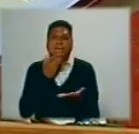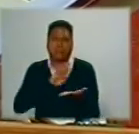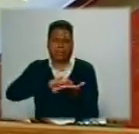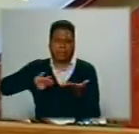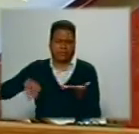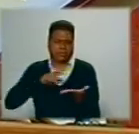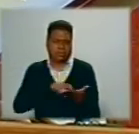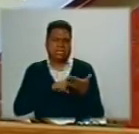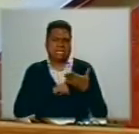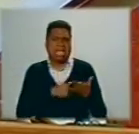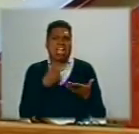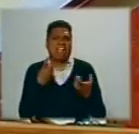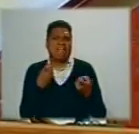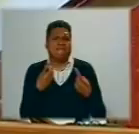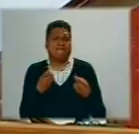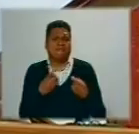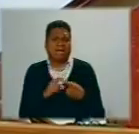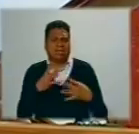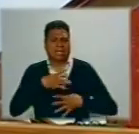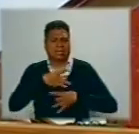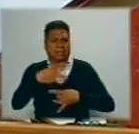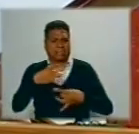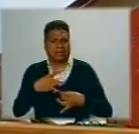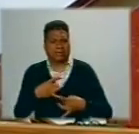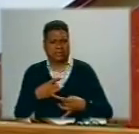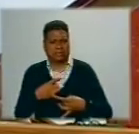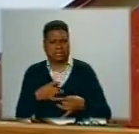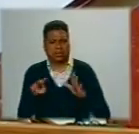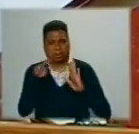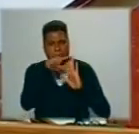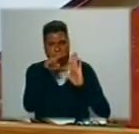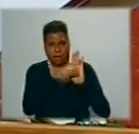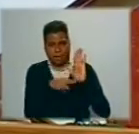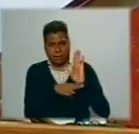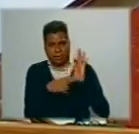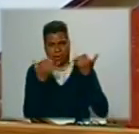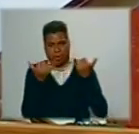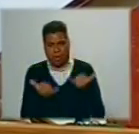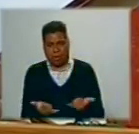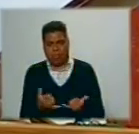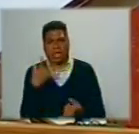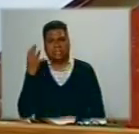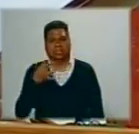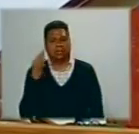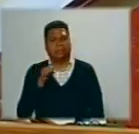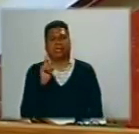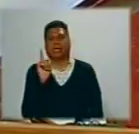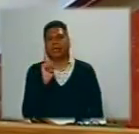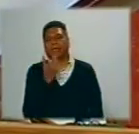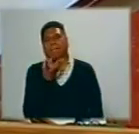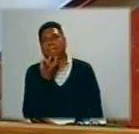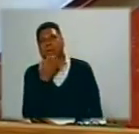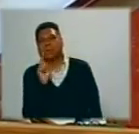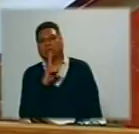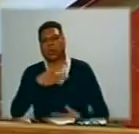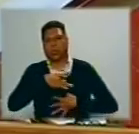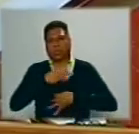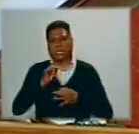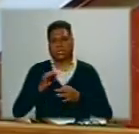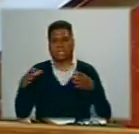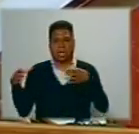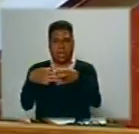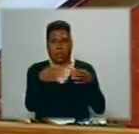y la conciliación en los asuntos de su interés en los términos previstos en esta ley constitucional, siempre que no afecten los intereses